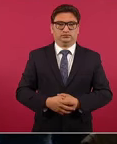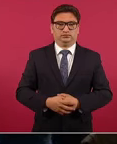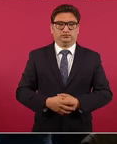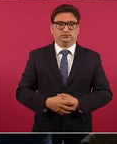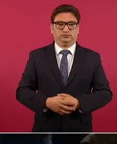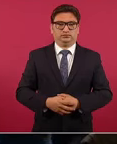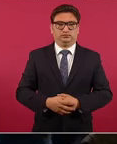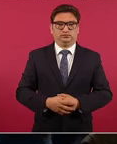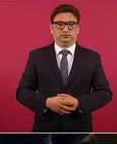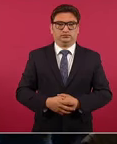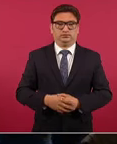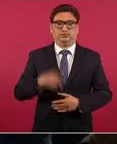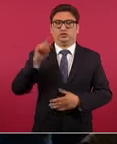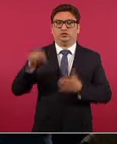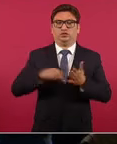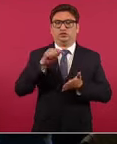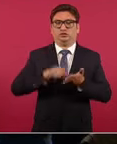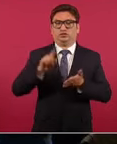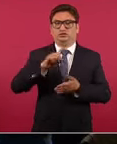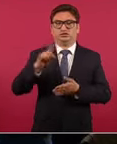es 100 fuego